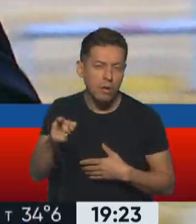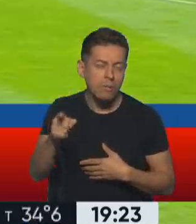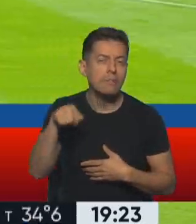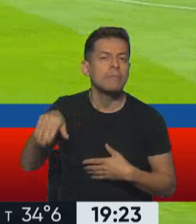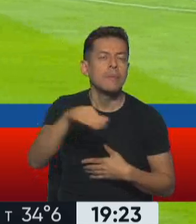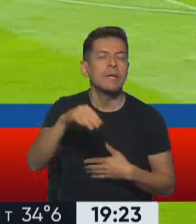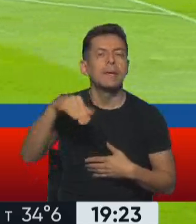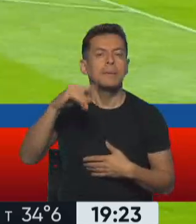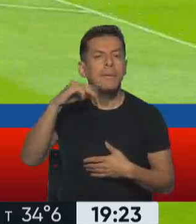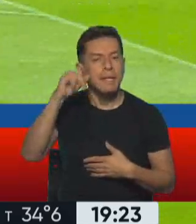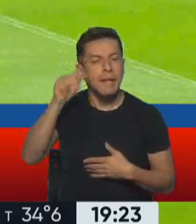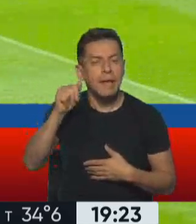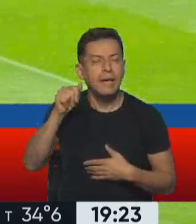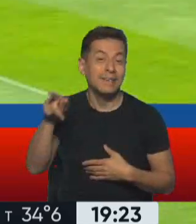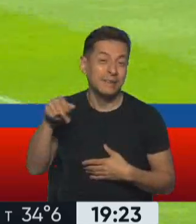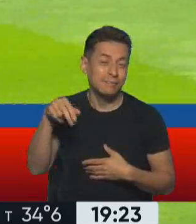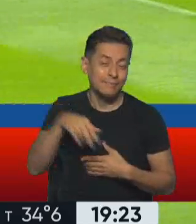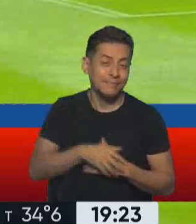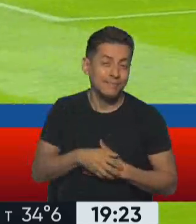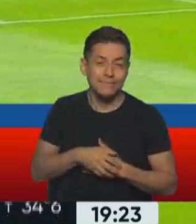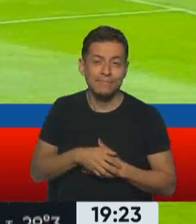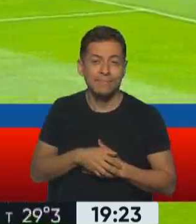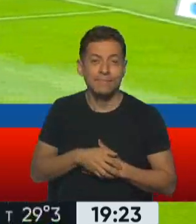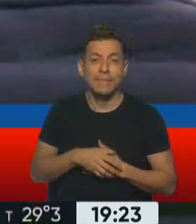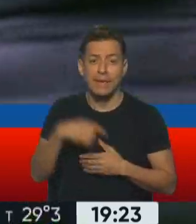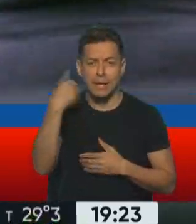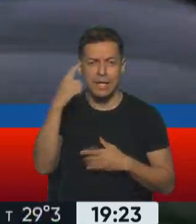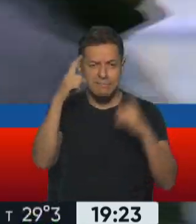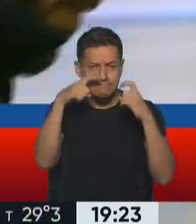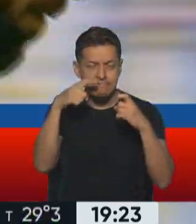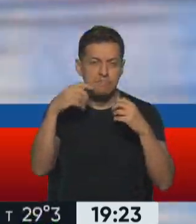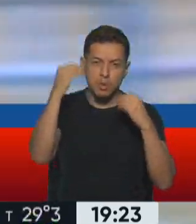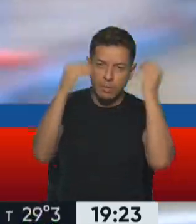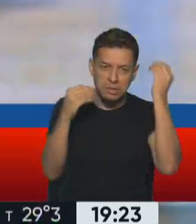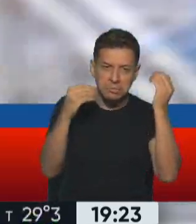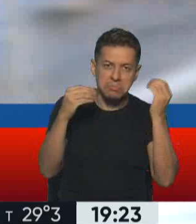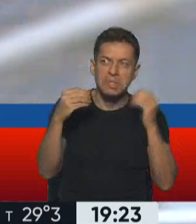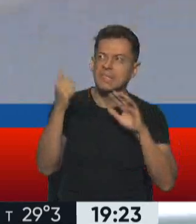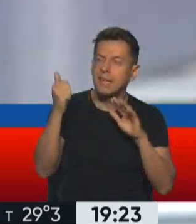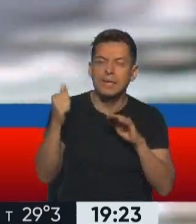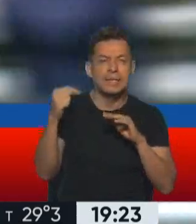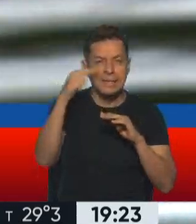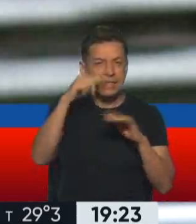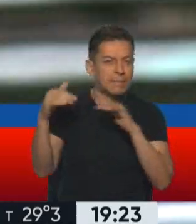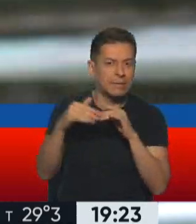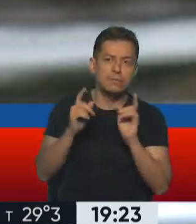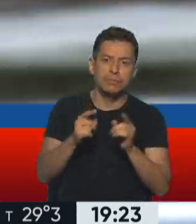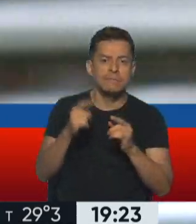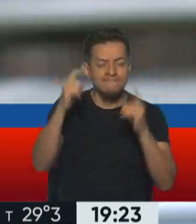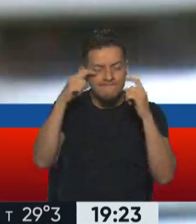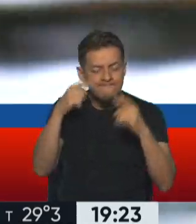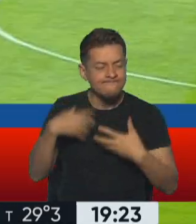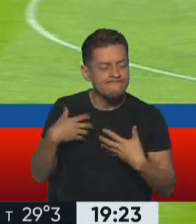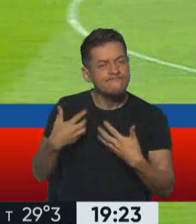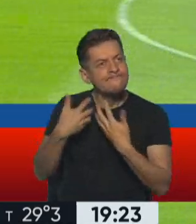minella de la ciudad feliz el rostro de preocupación que mantiene hace más de 67 partidos porque realmente no le encuentra la vuelta